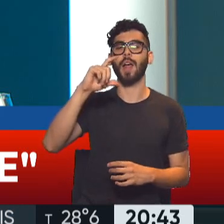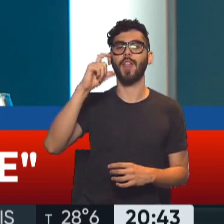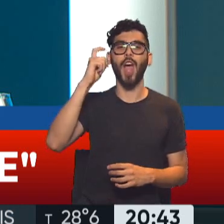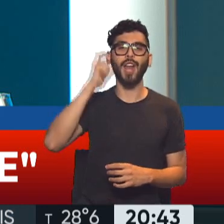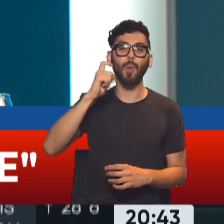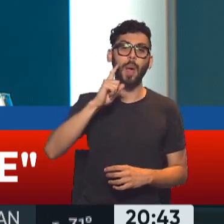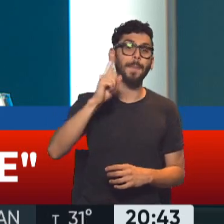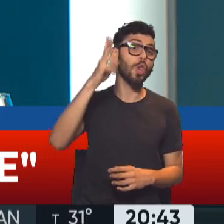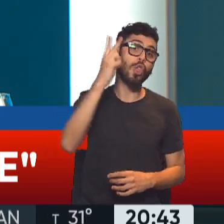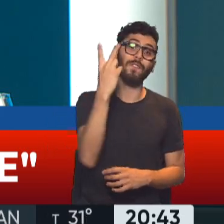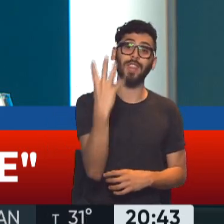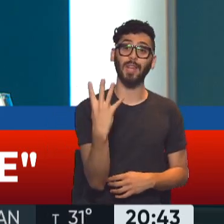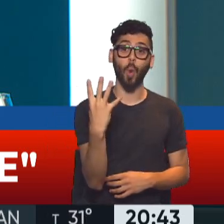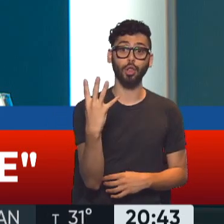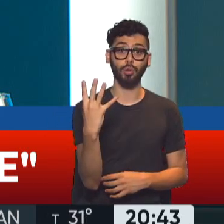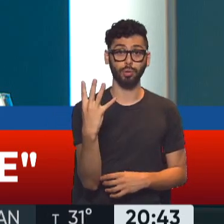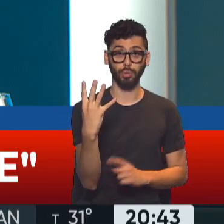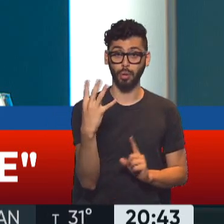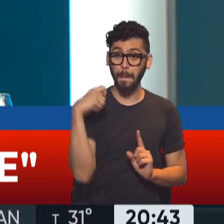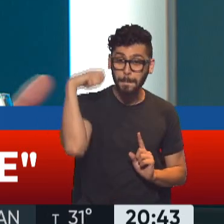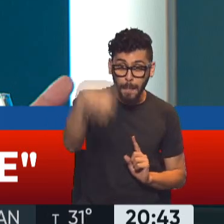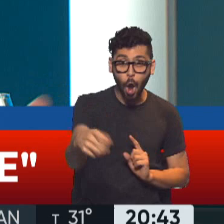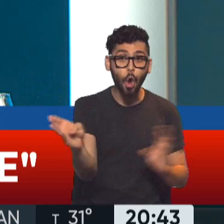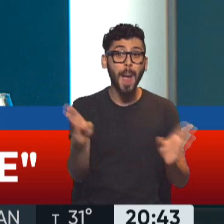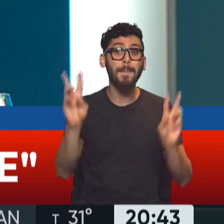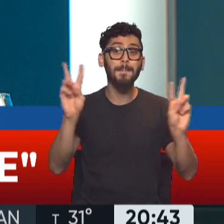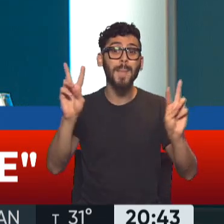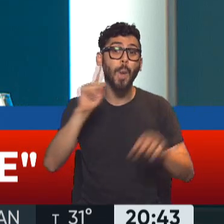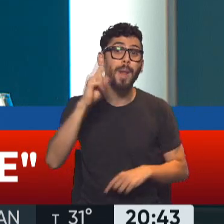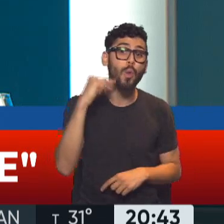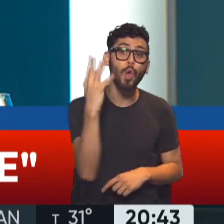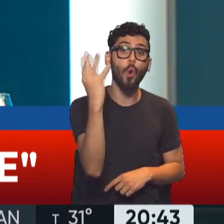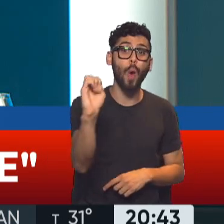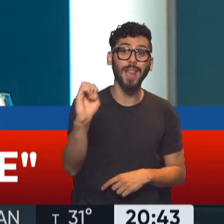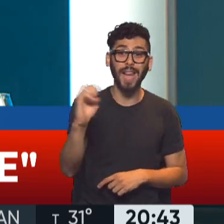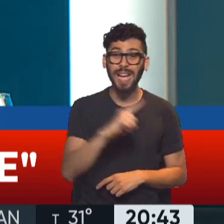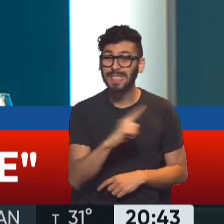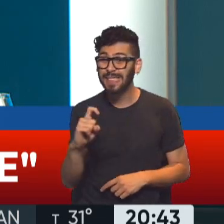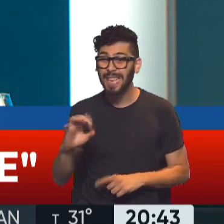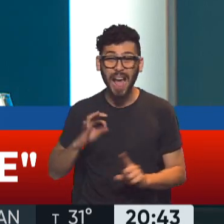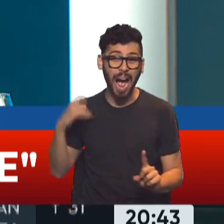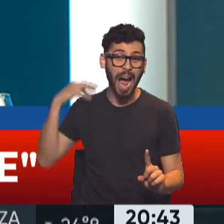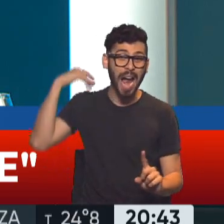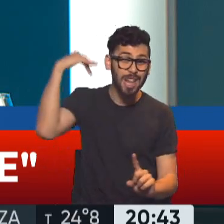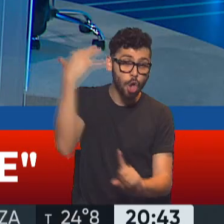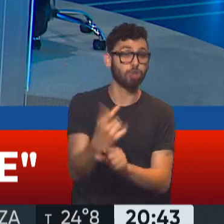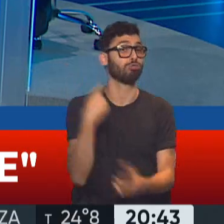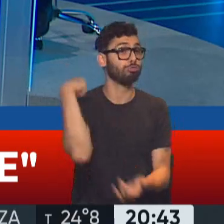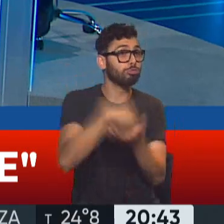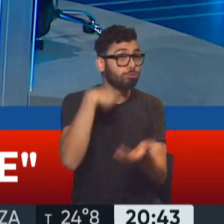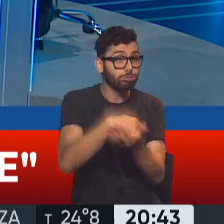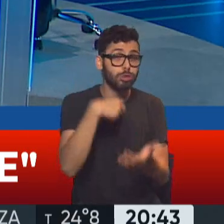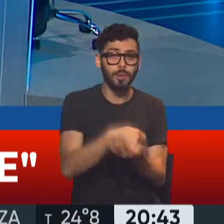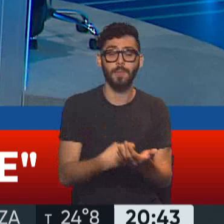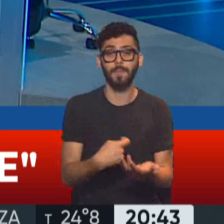de 1824 se terminó de pagar en los años de Perón en 1940. Un siglo largo, ¿no es cierto? Entonces decirle,